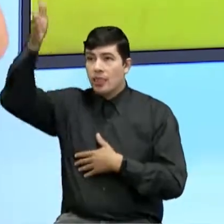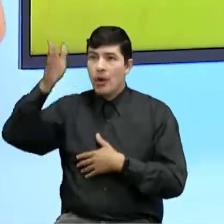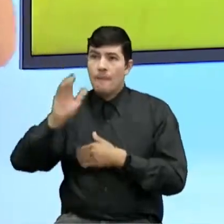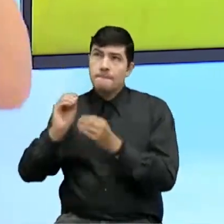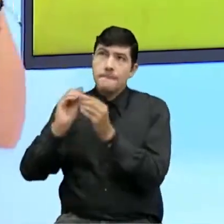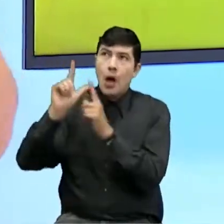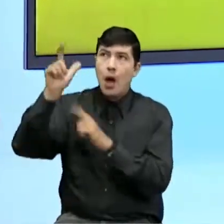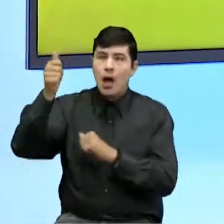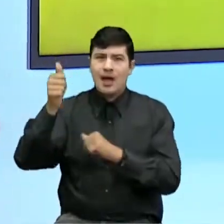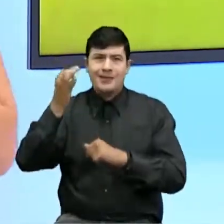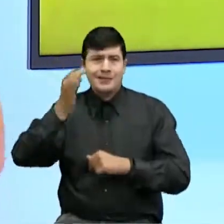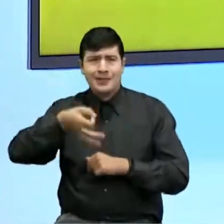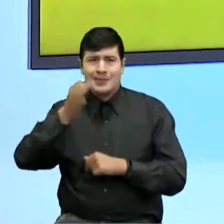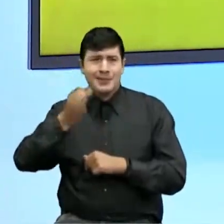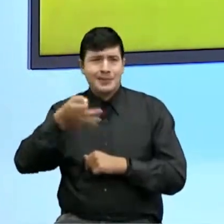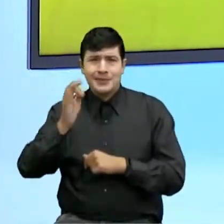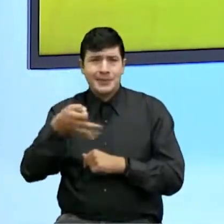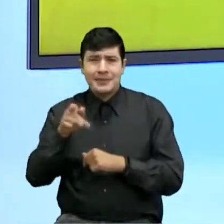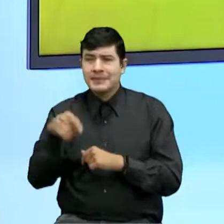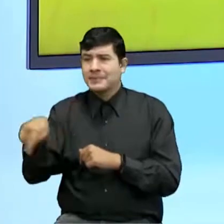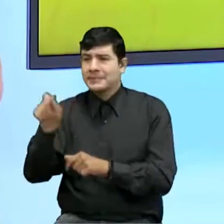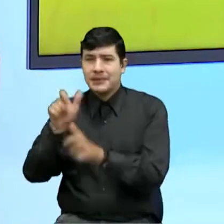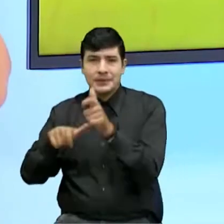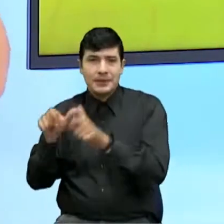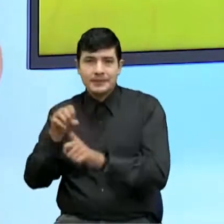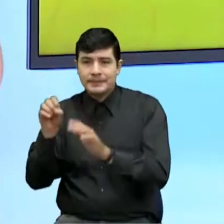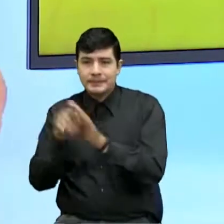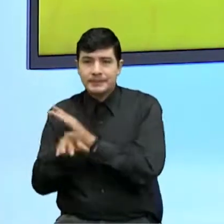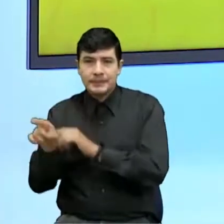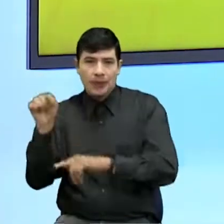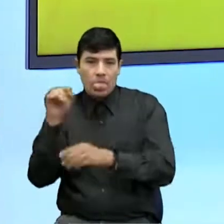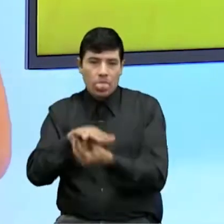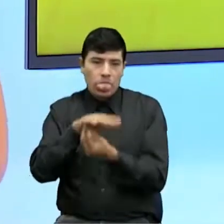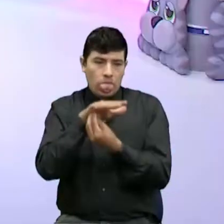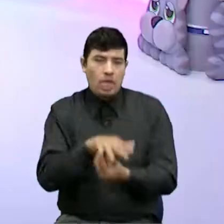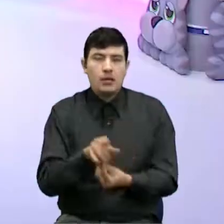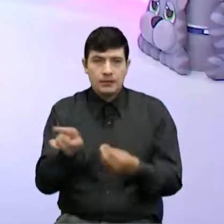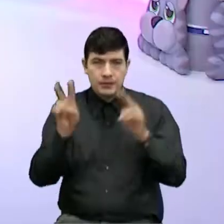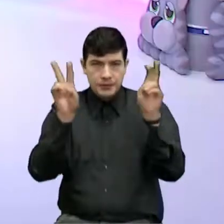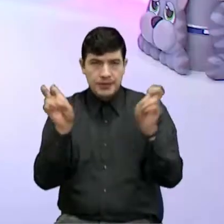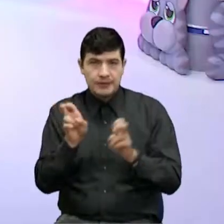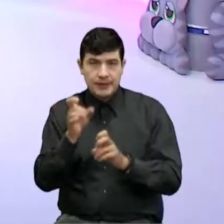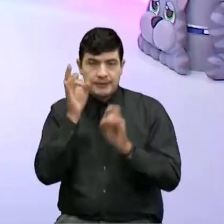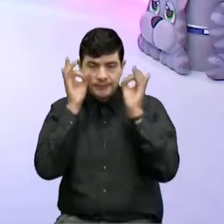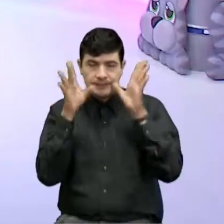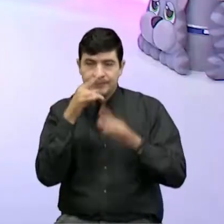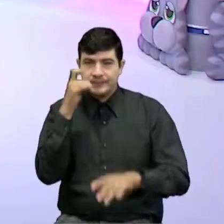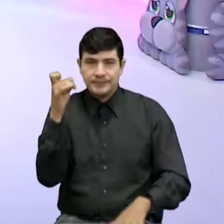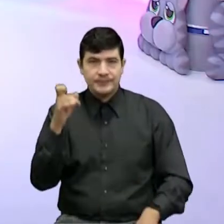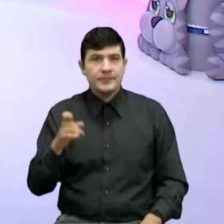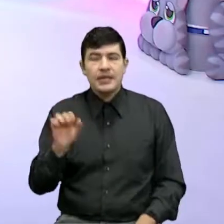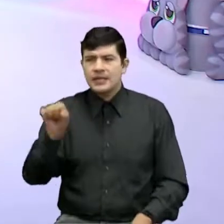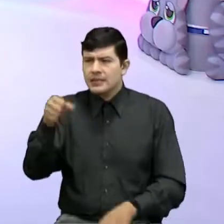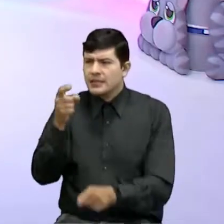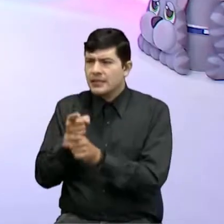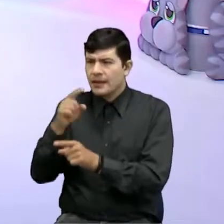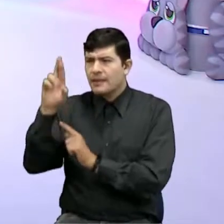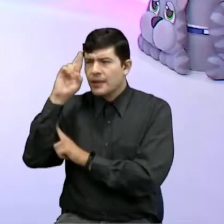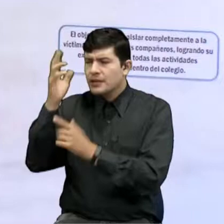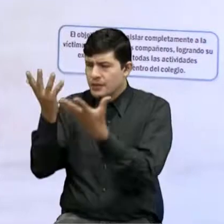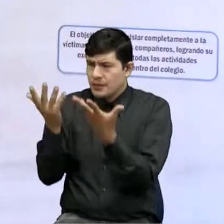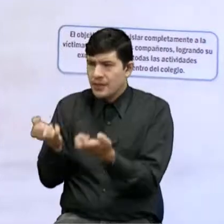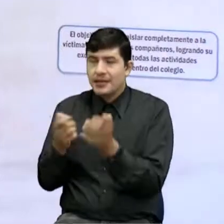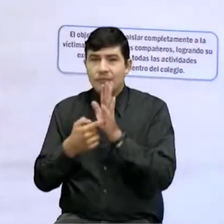Siempre es como unos puntos de referencia por donde entra este tema tan feo. Sí, por eso quisimos traer a colación